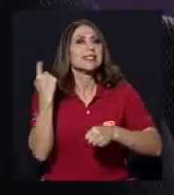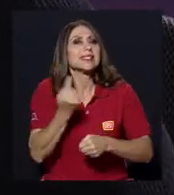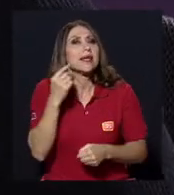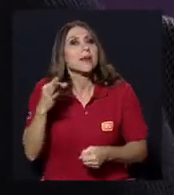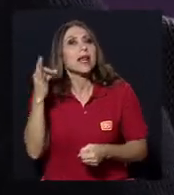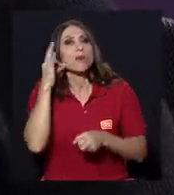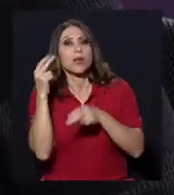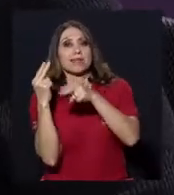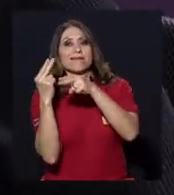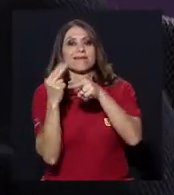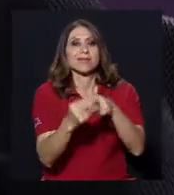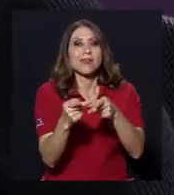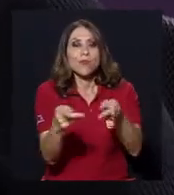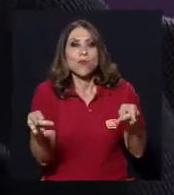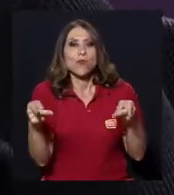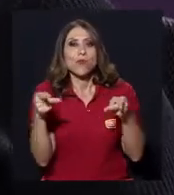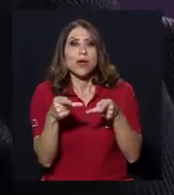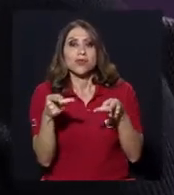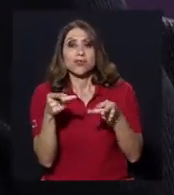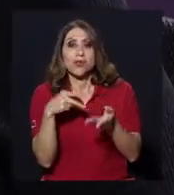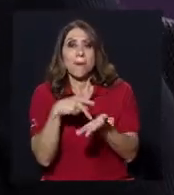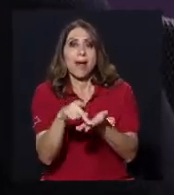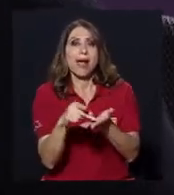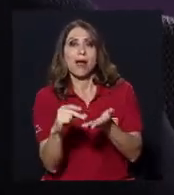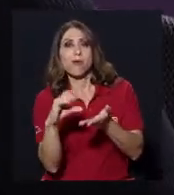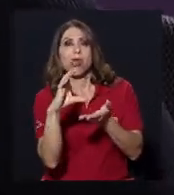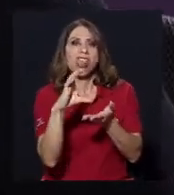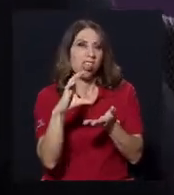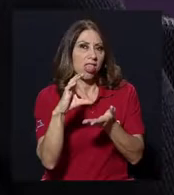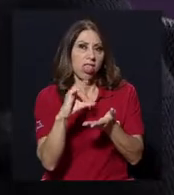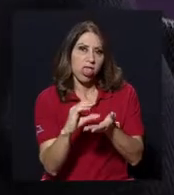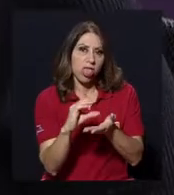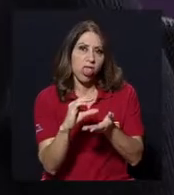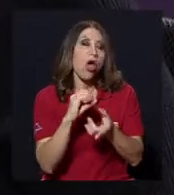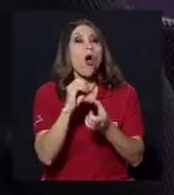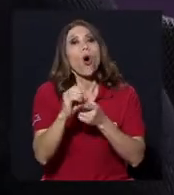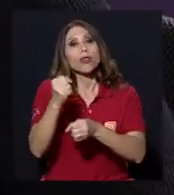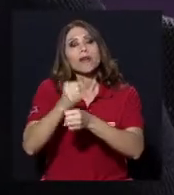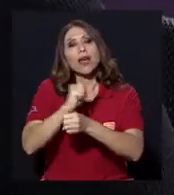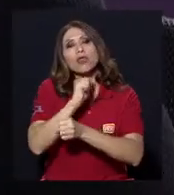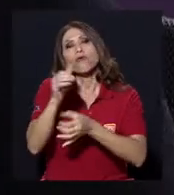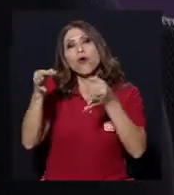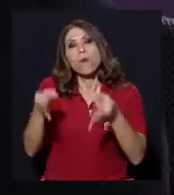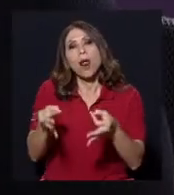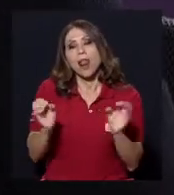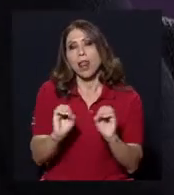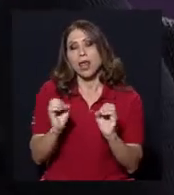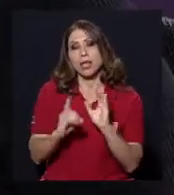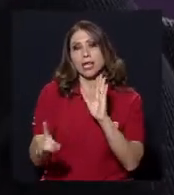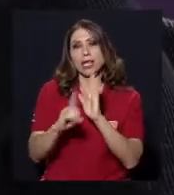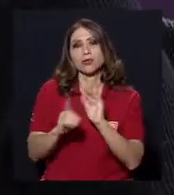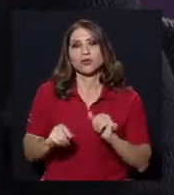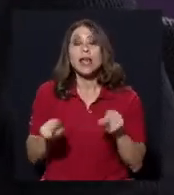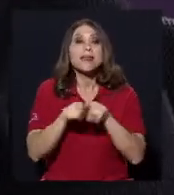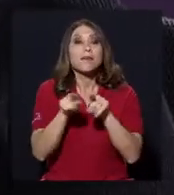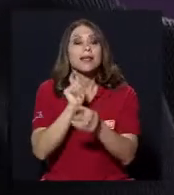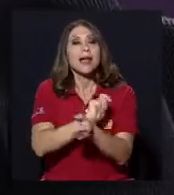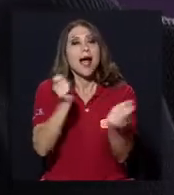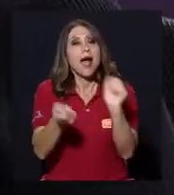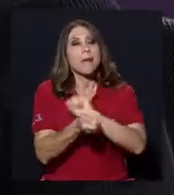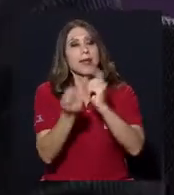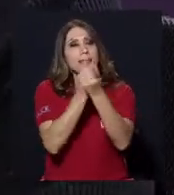sector informal, sin derechos, etcétera. Que cambiáramos también la democracia, porque democracia no son únicamente